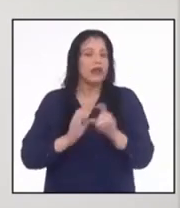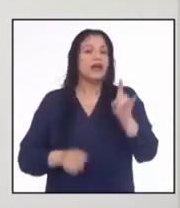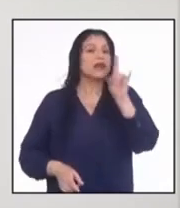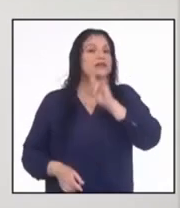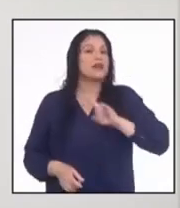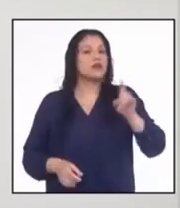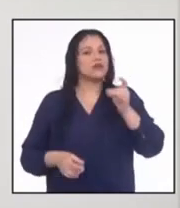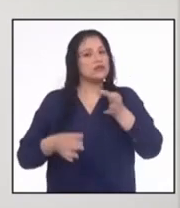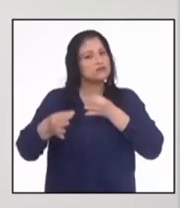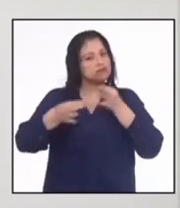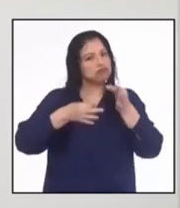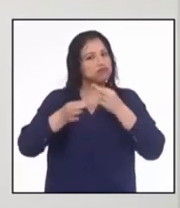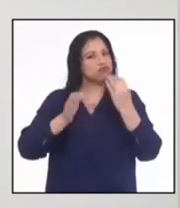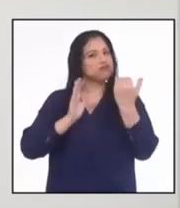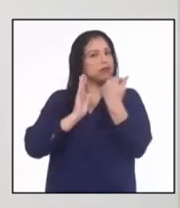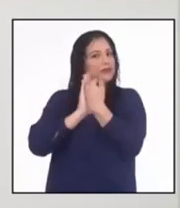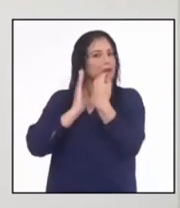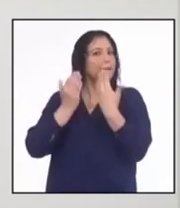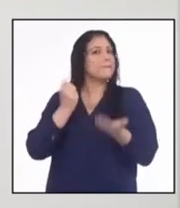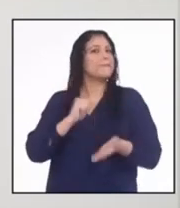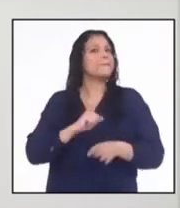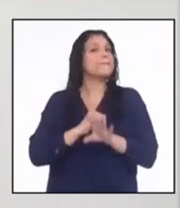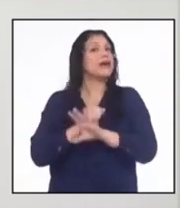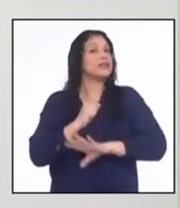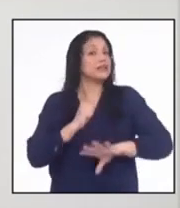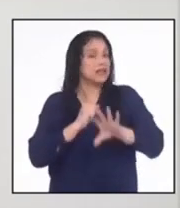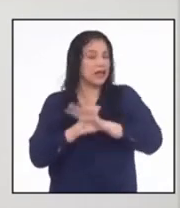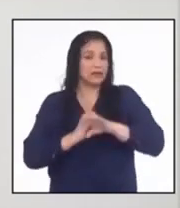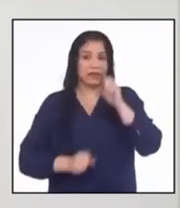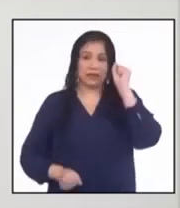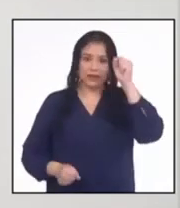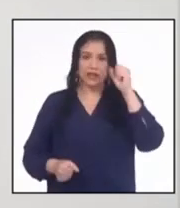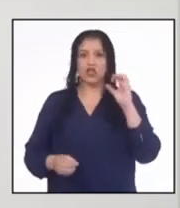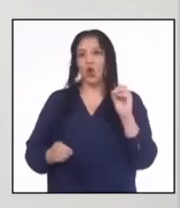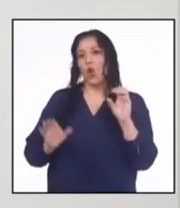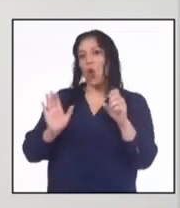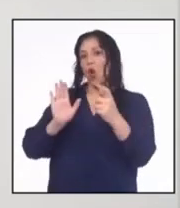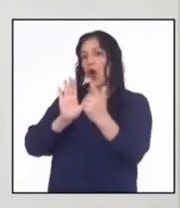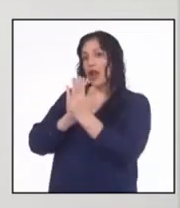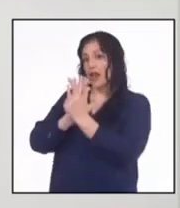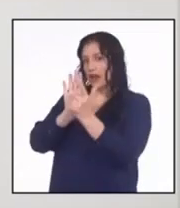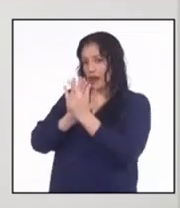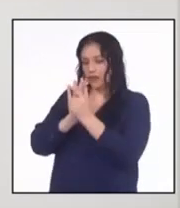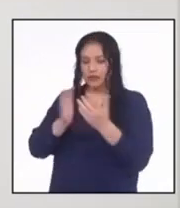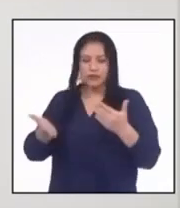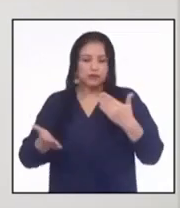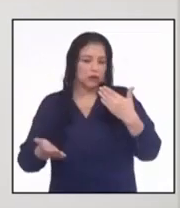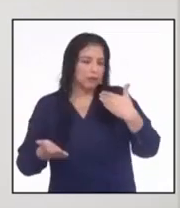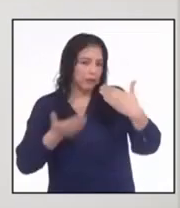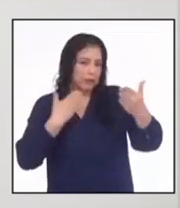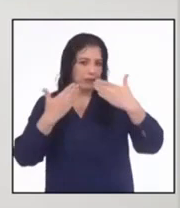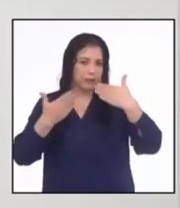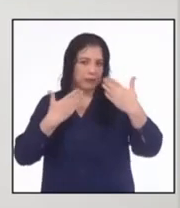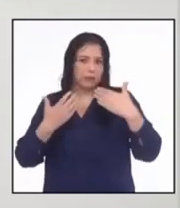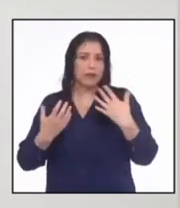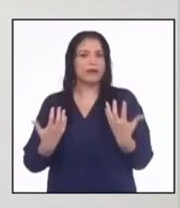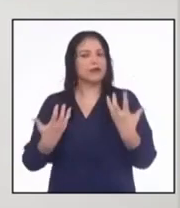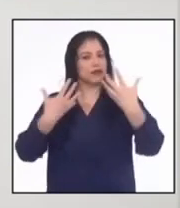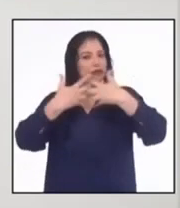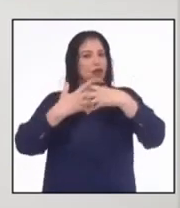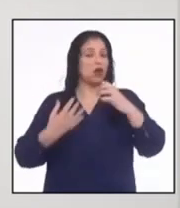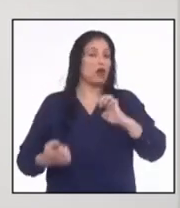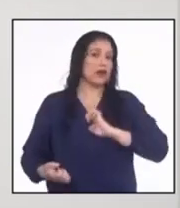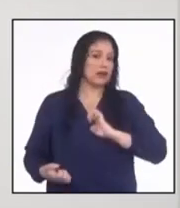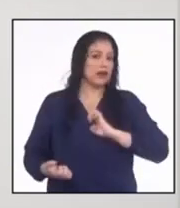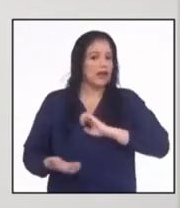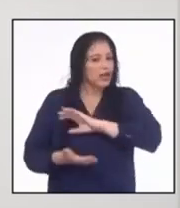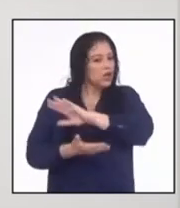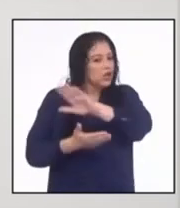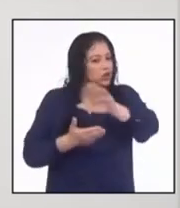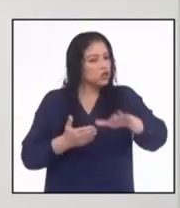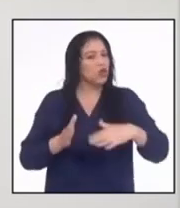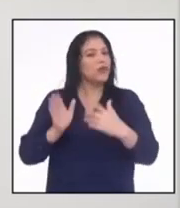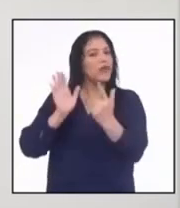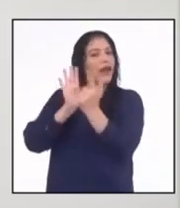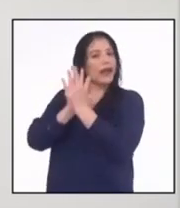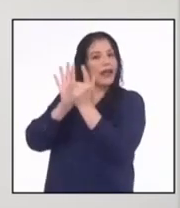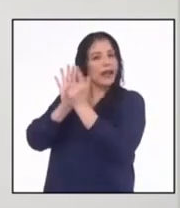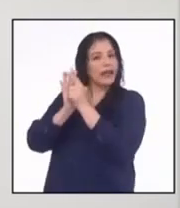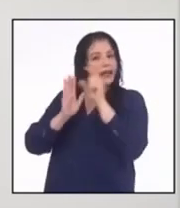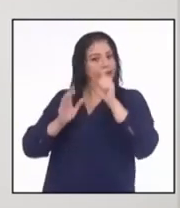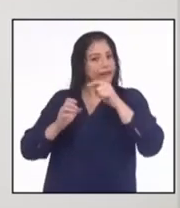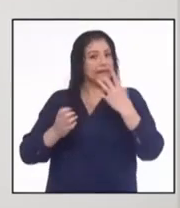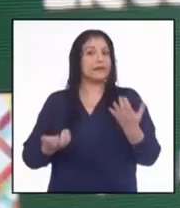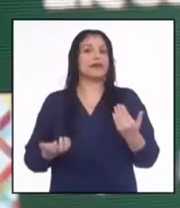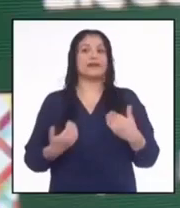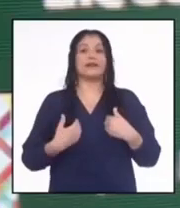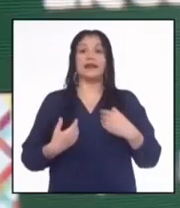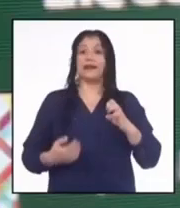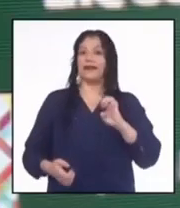empleando argumentos de derecho o legales. Esta dimensión dialoga con la dimensión ética. Toda dimensión legal debe tener